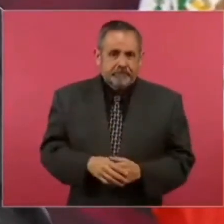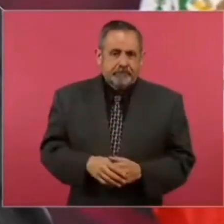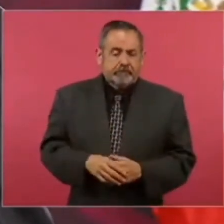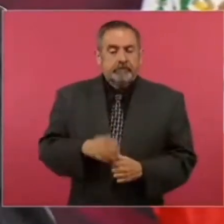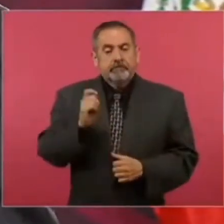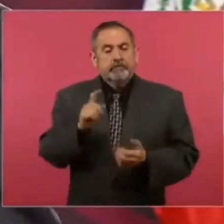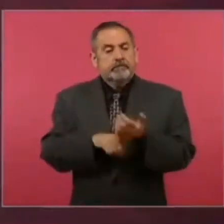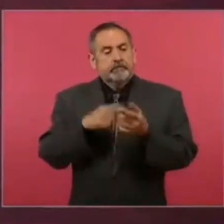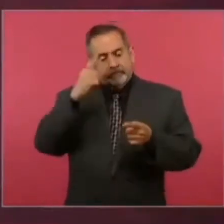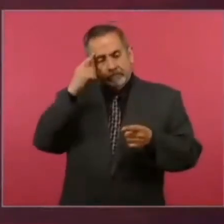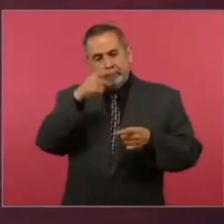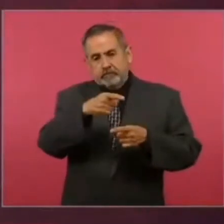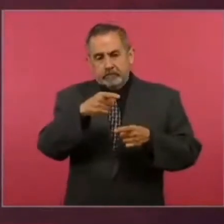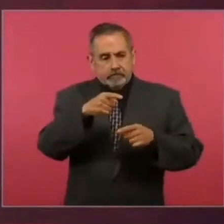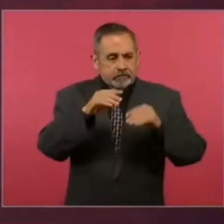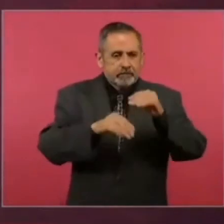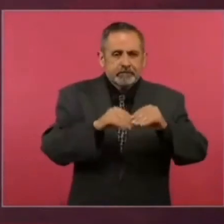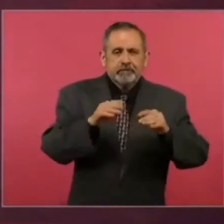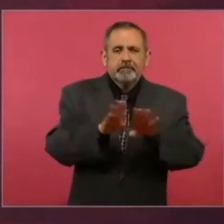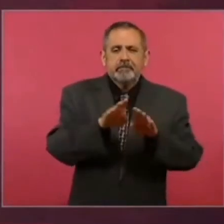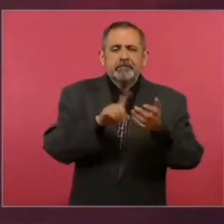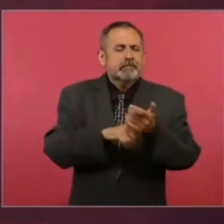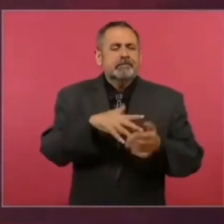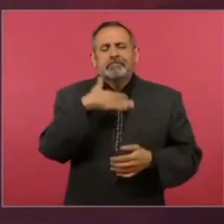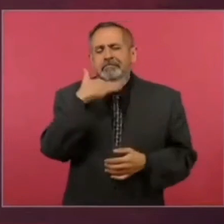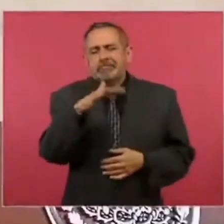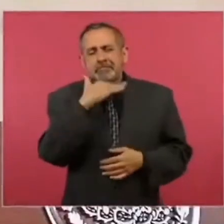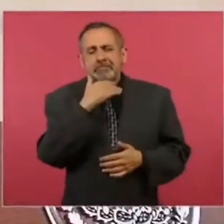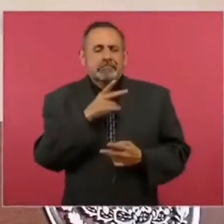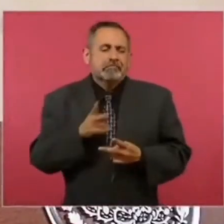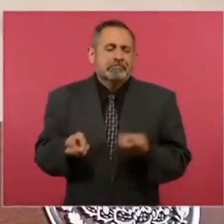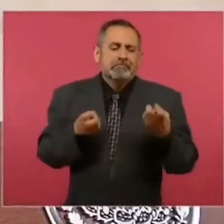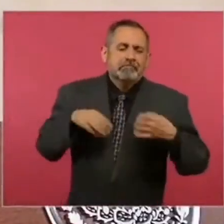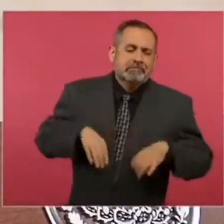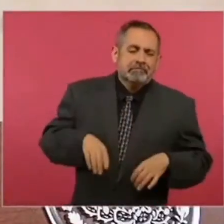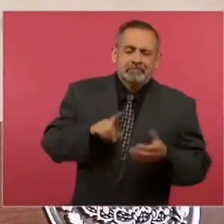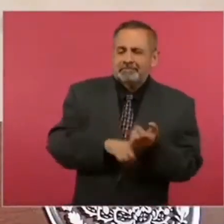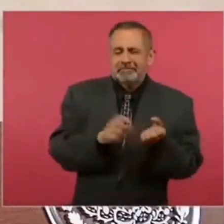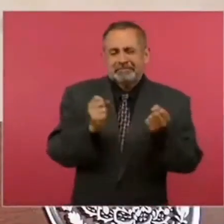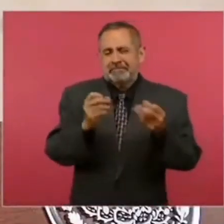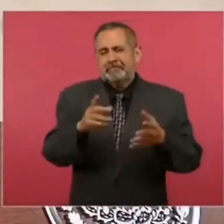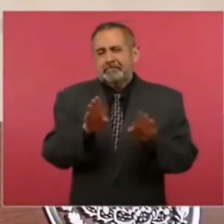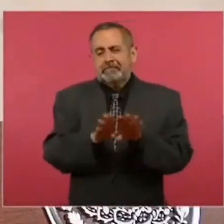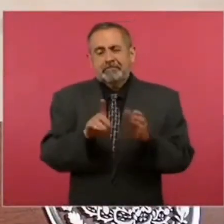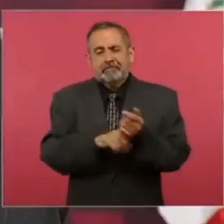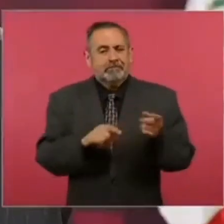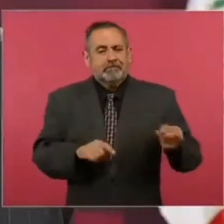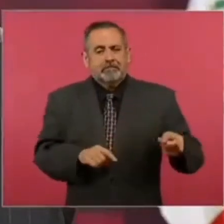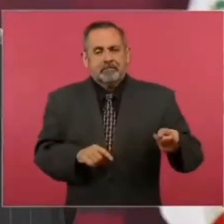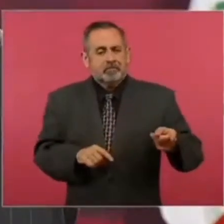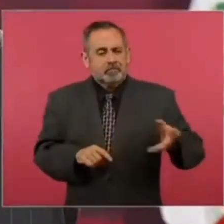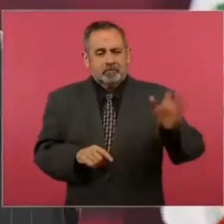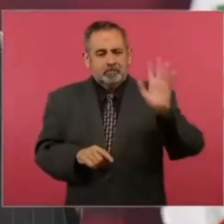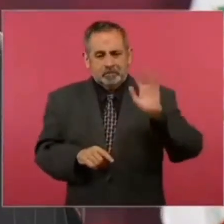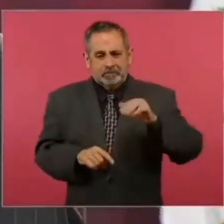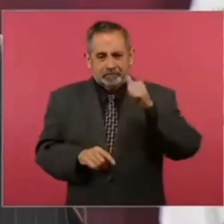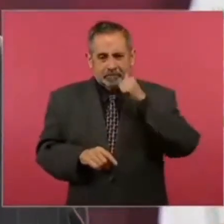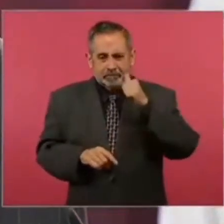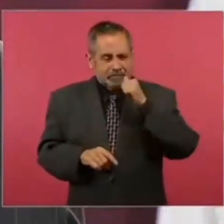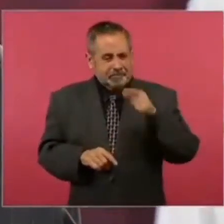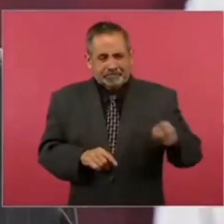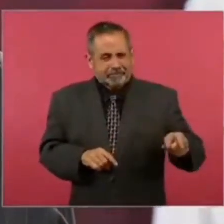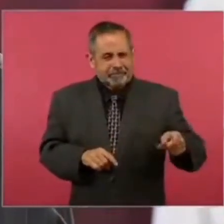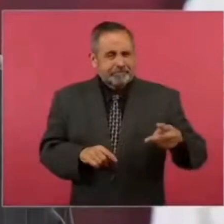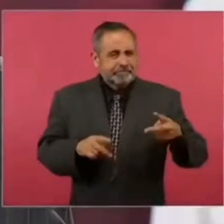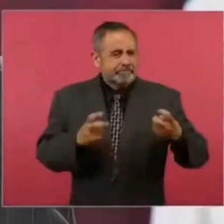Lo que estaba de por medio era la corrupción. Era una de esas obras que se hacen